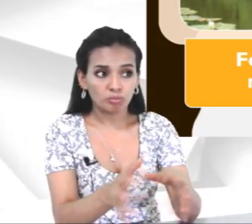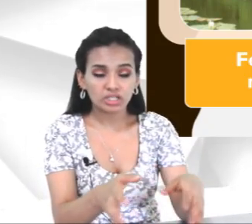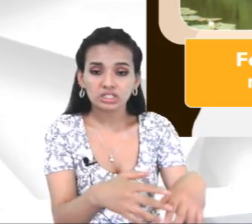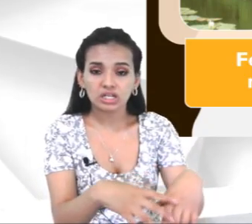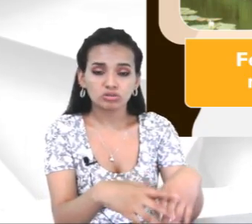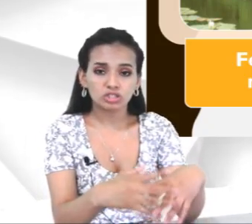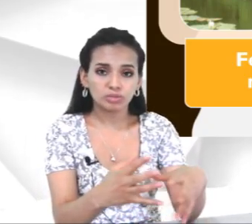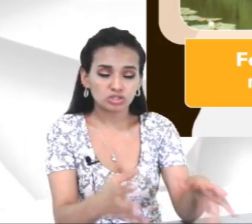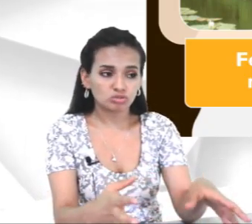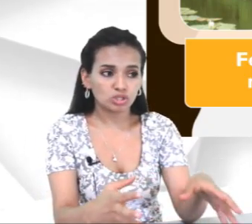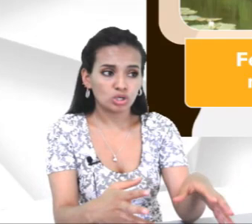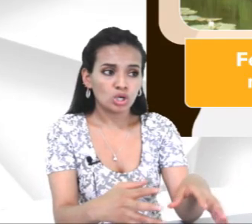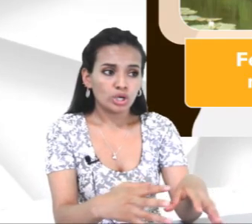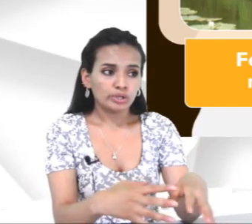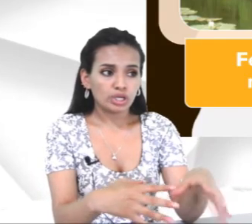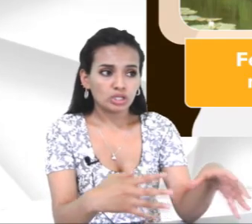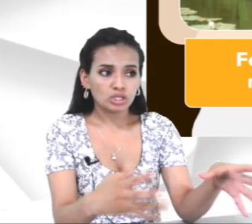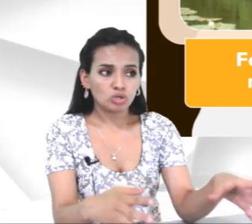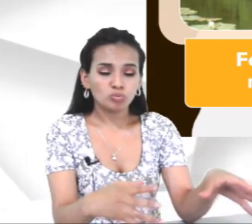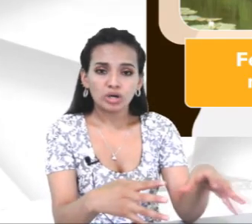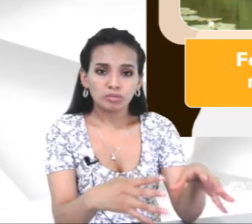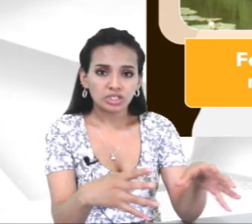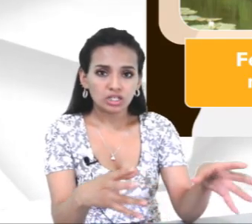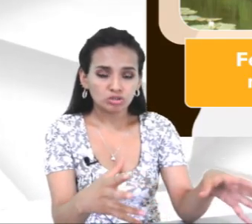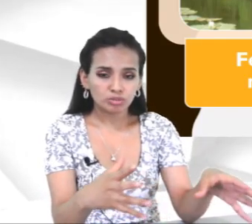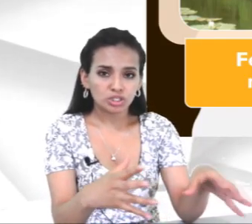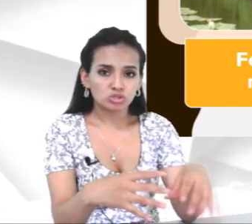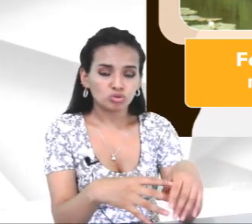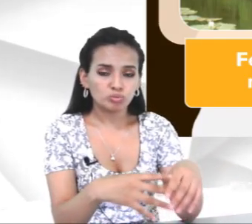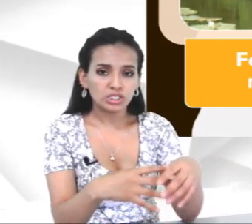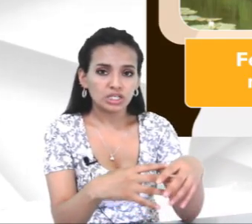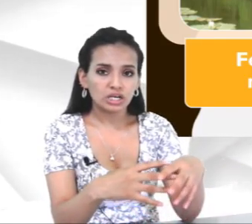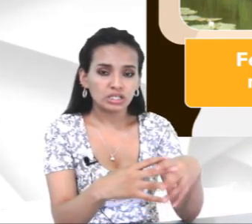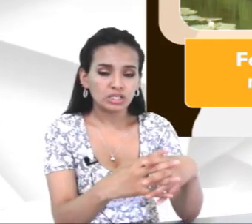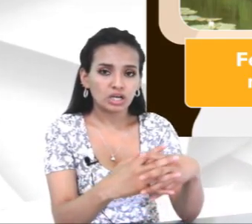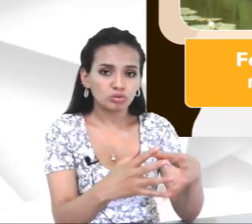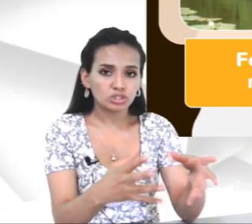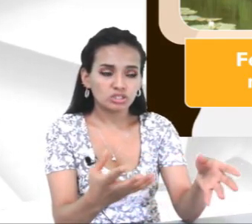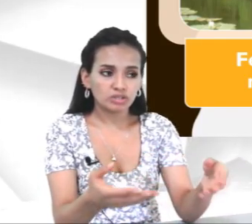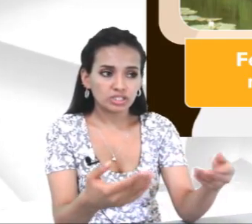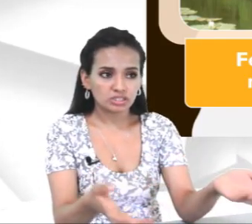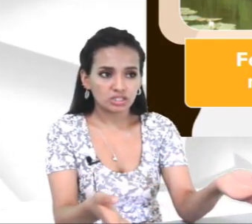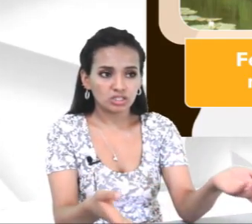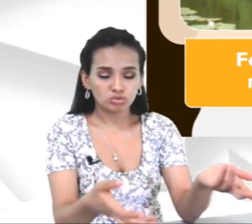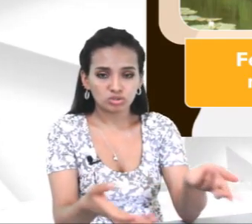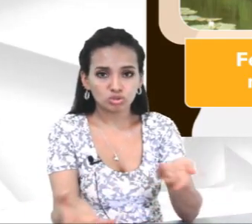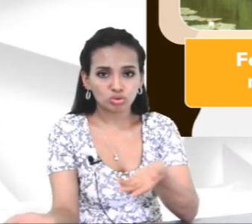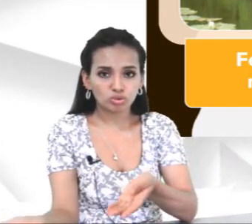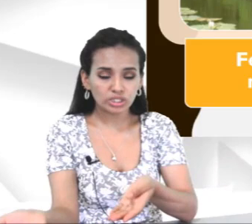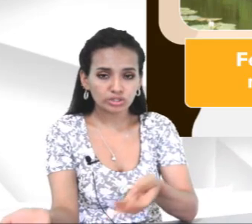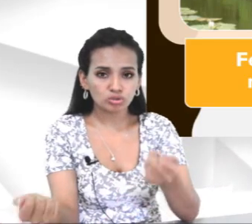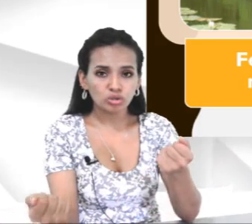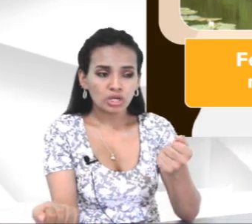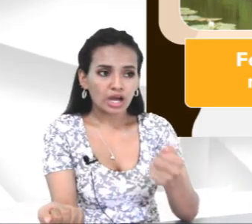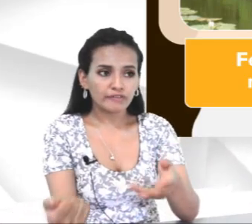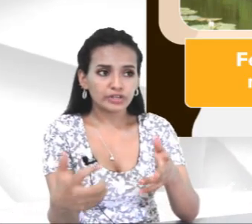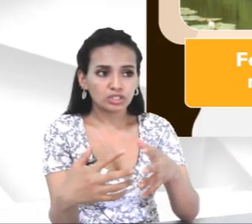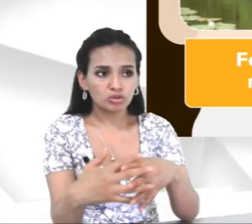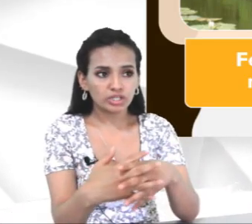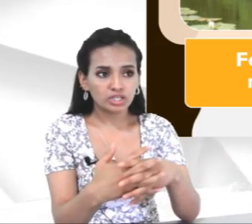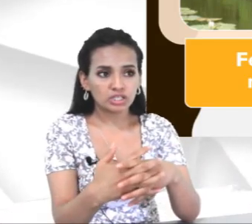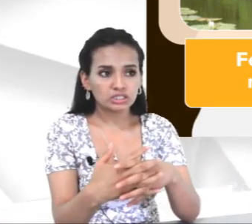a los mares la contaminación del el humo además de la contaminación lumínica y auditiva que se da entonces todo esto